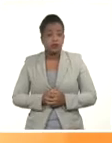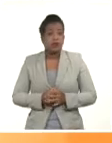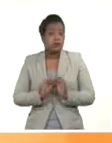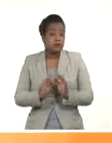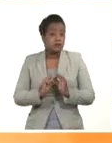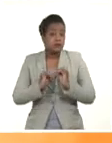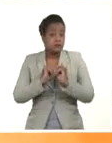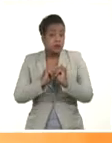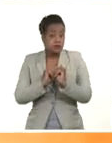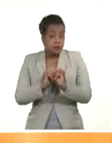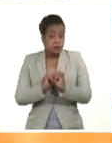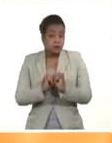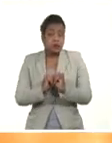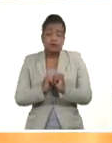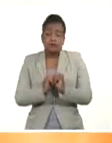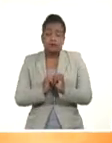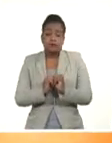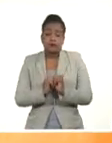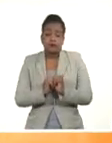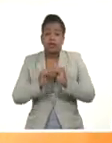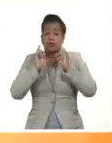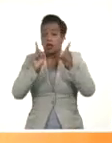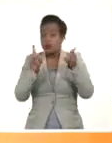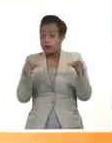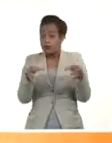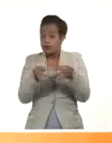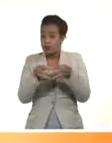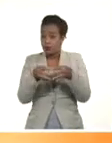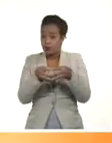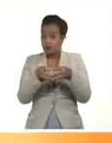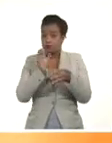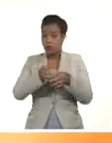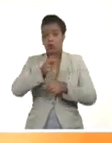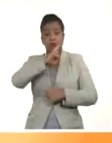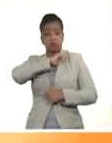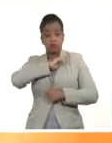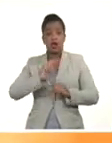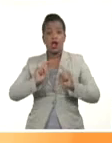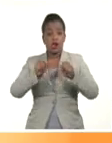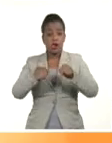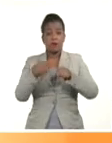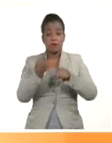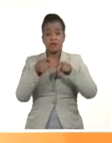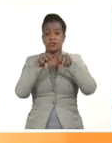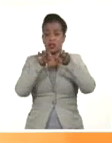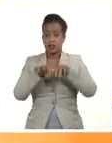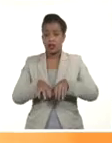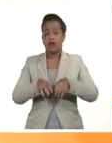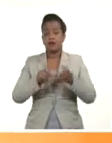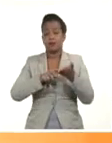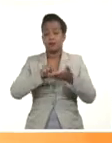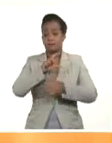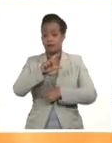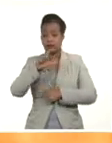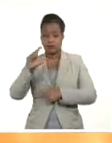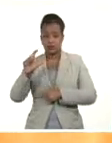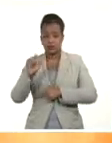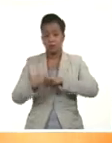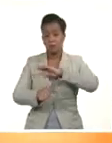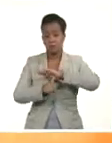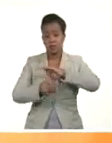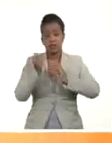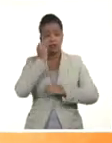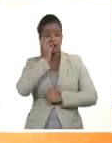lo acontecido en esta reunión encabezada por el primer secretario del Comité Central del Partido, Miguel